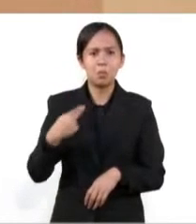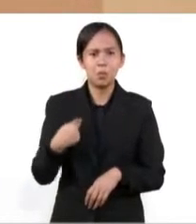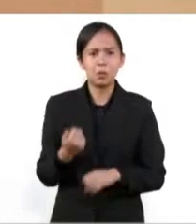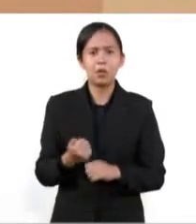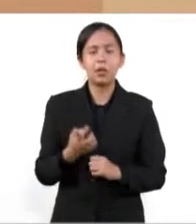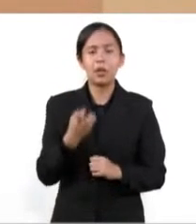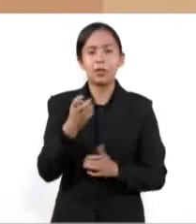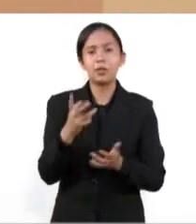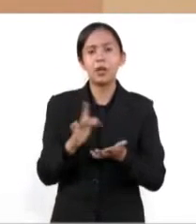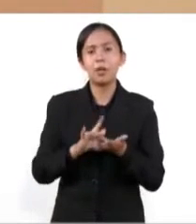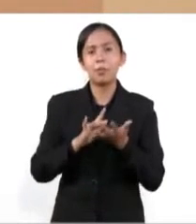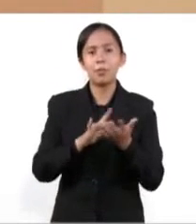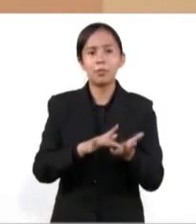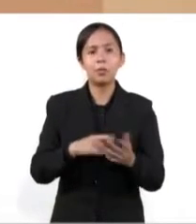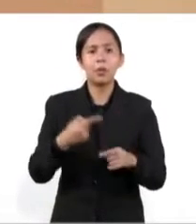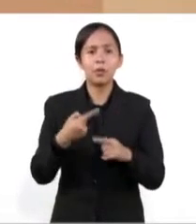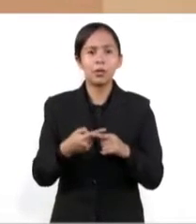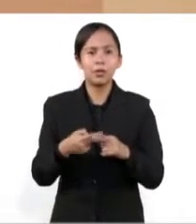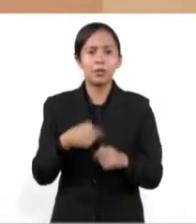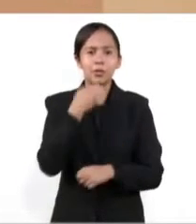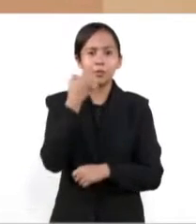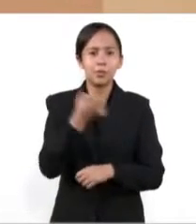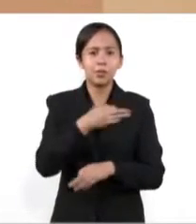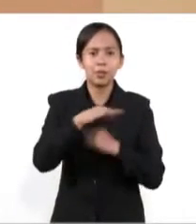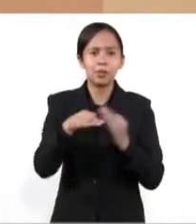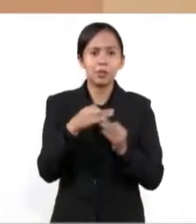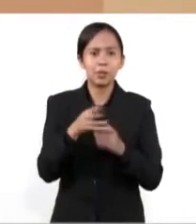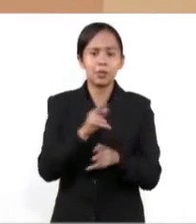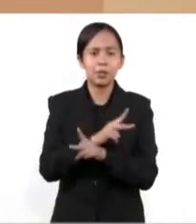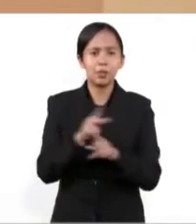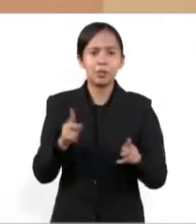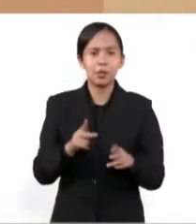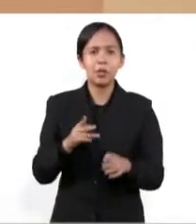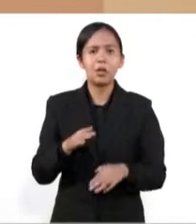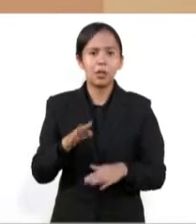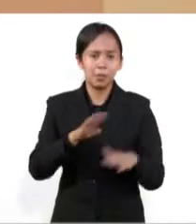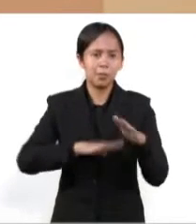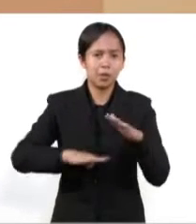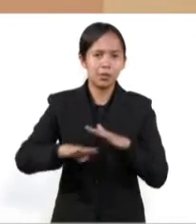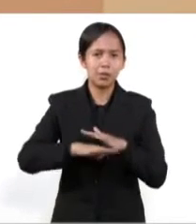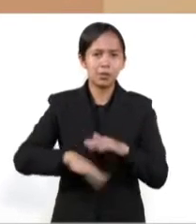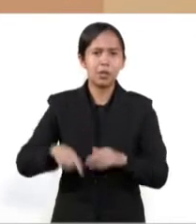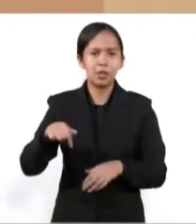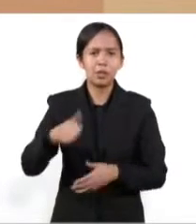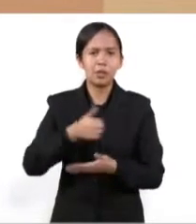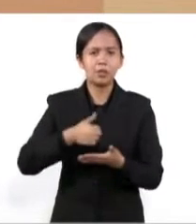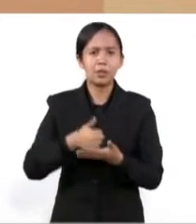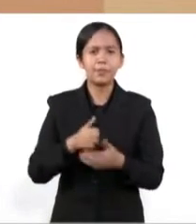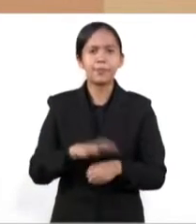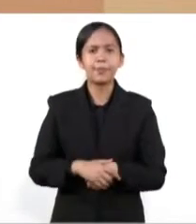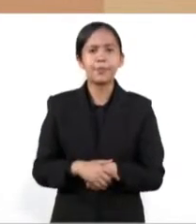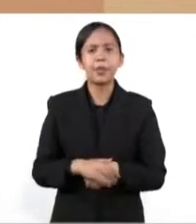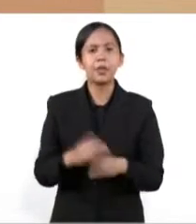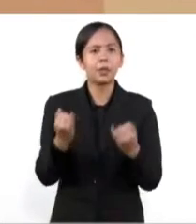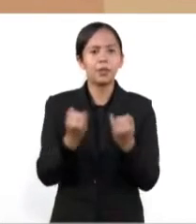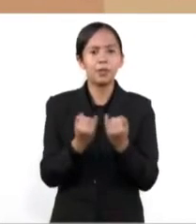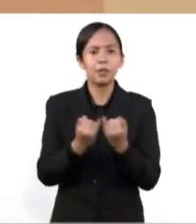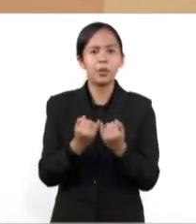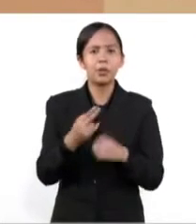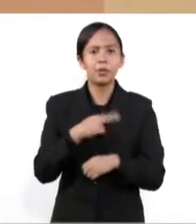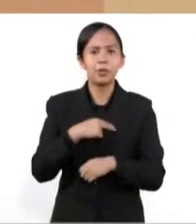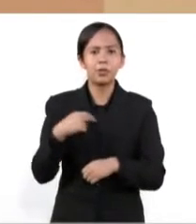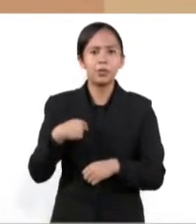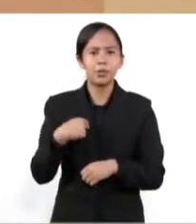un apoyo que se da a todas las escuelas públicas de educación básica de la ciudad. De igual manera, toquemos